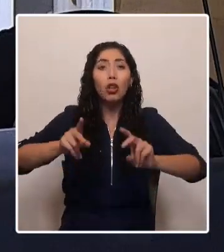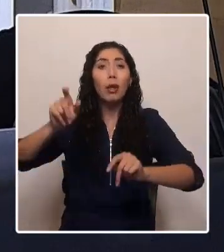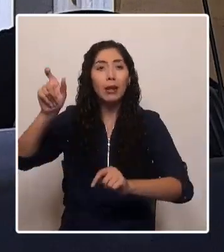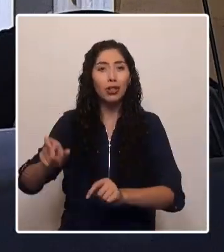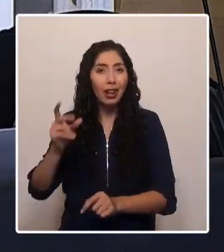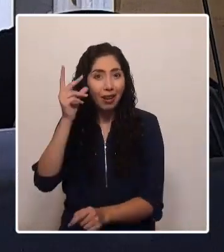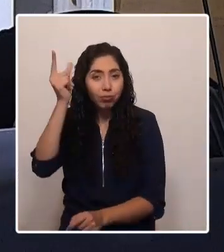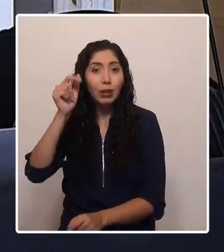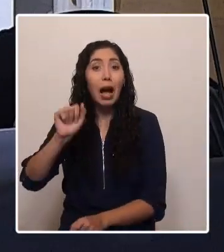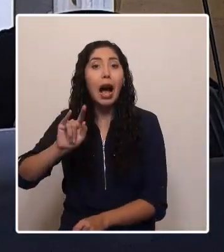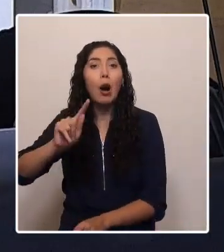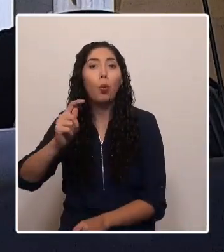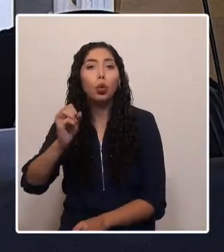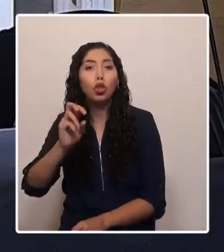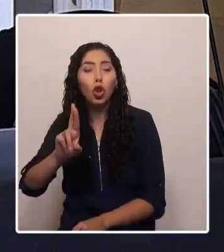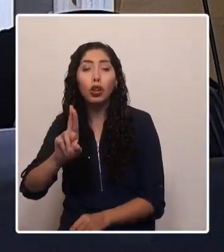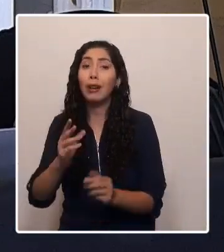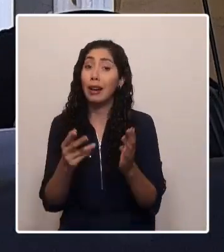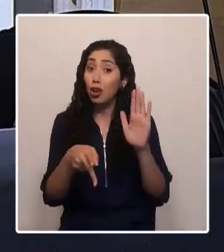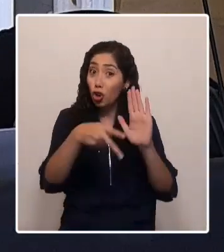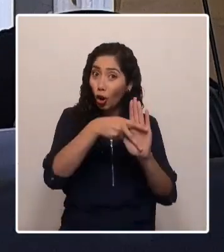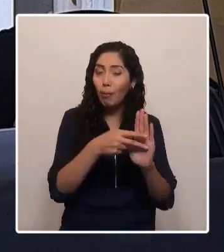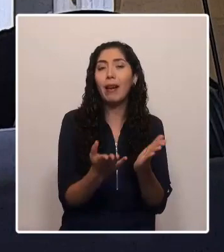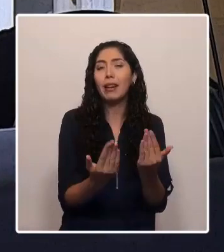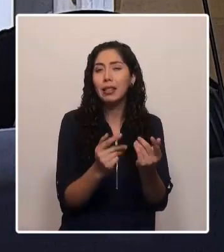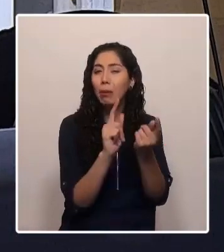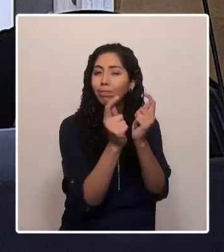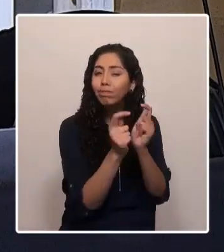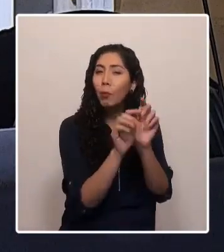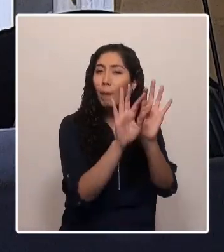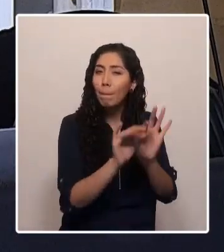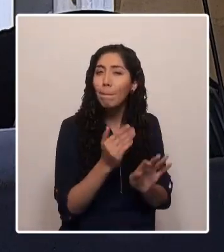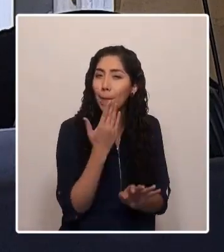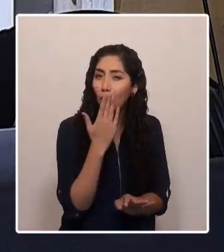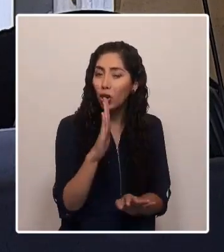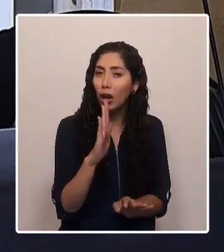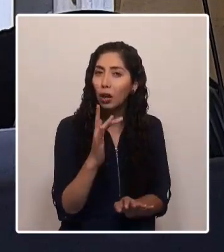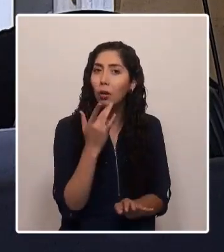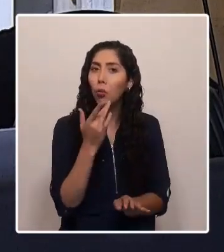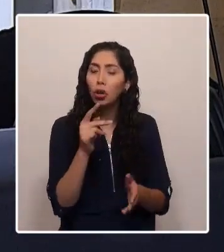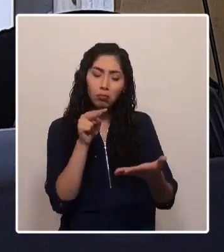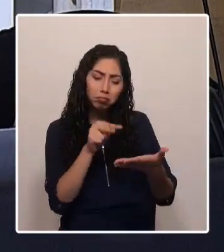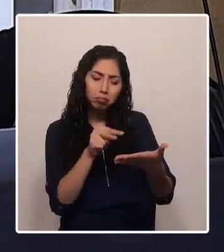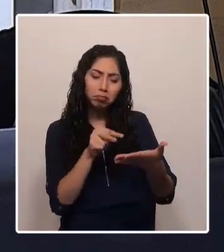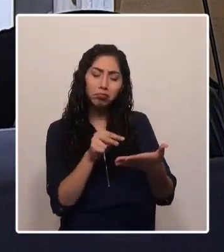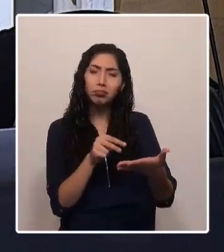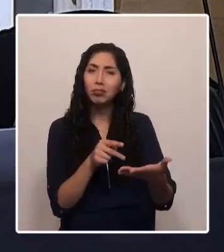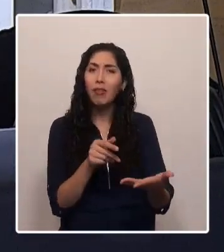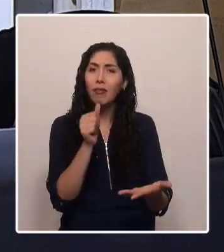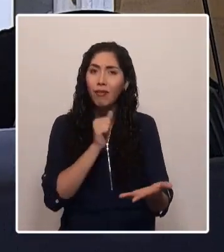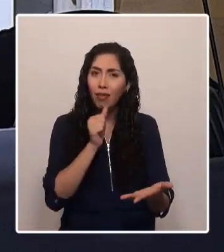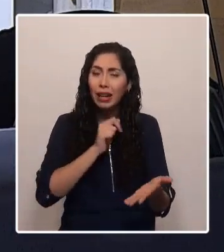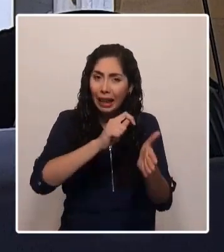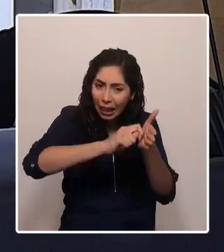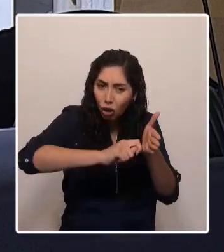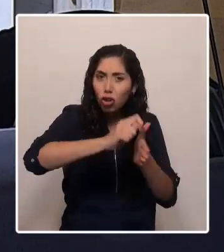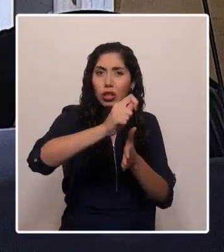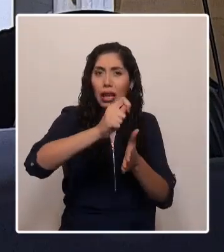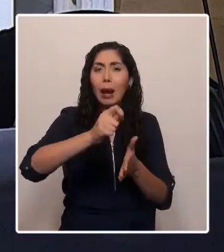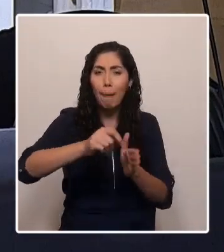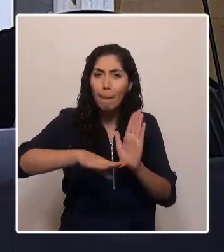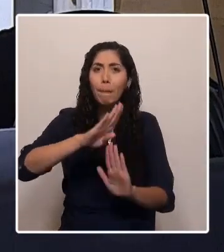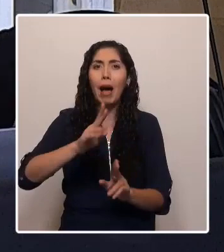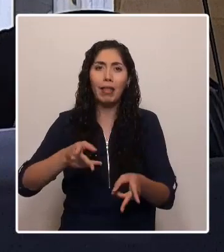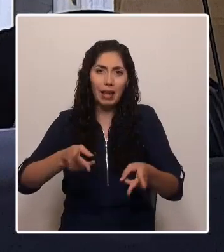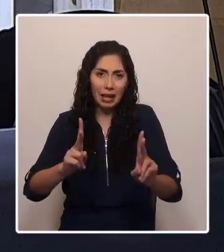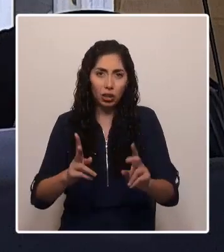sea mejorada, ya que a partir de su redacción se reconocen menos derechos que los existentes en la actualidad. El referido artículo